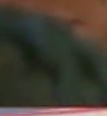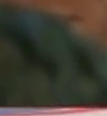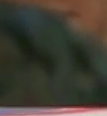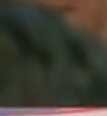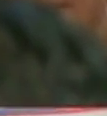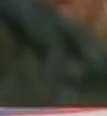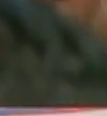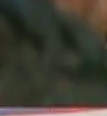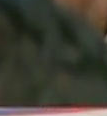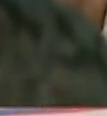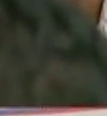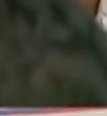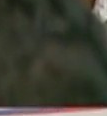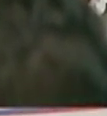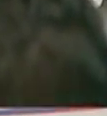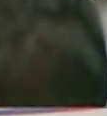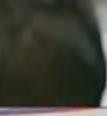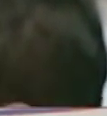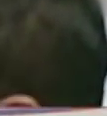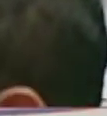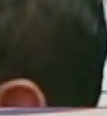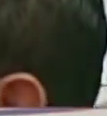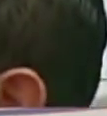El que trae la legumbre.